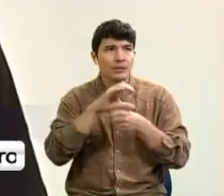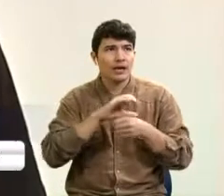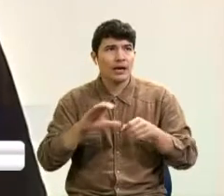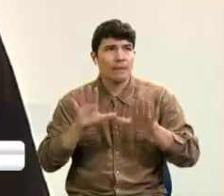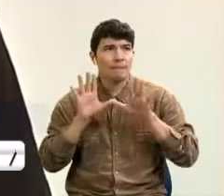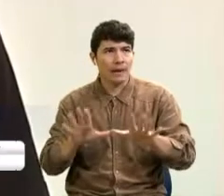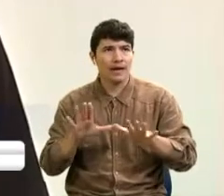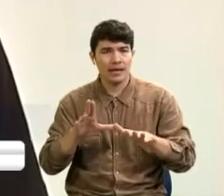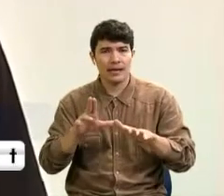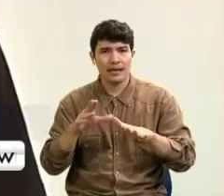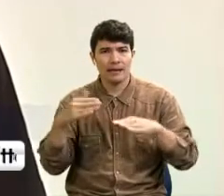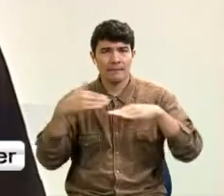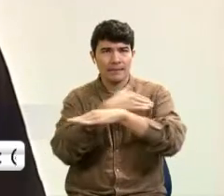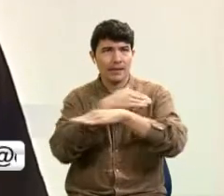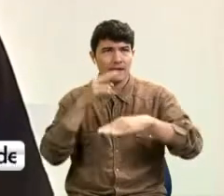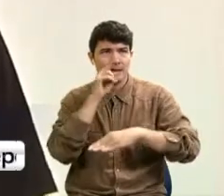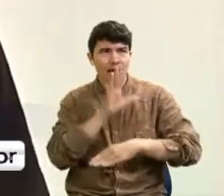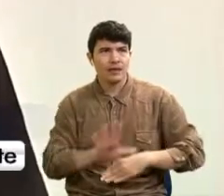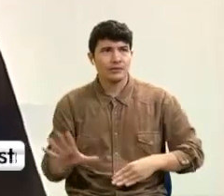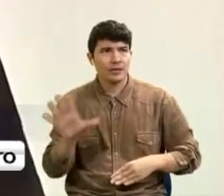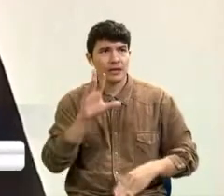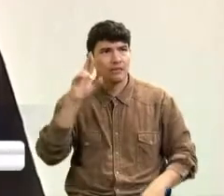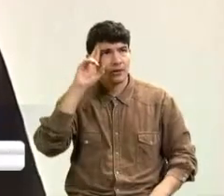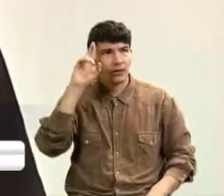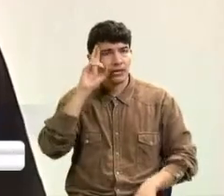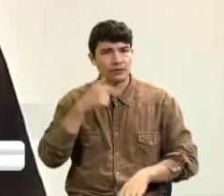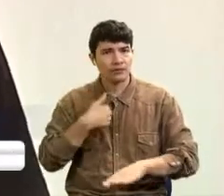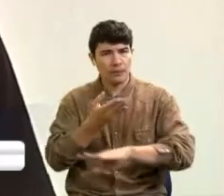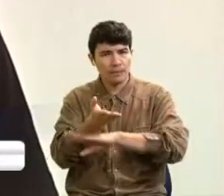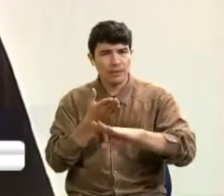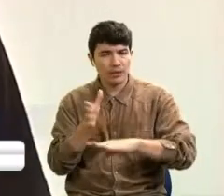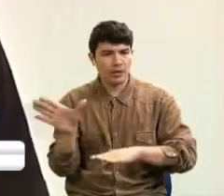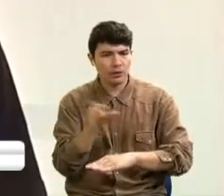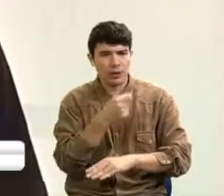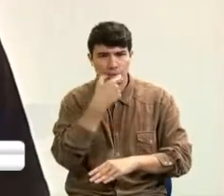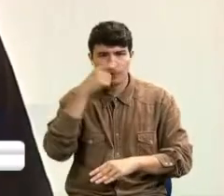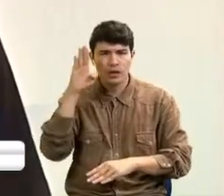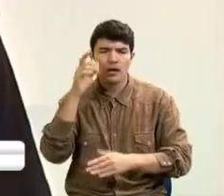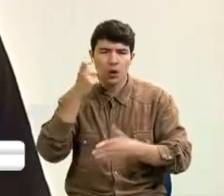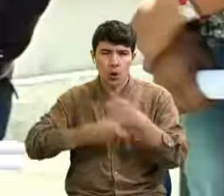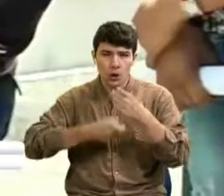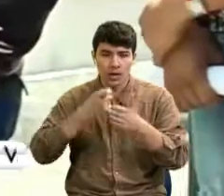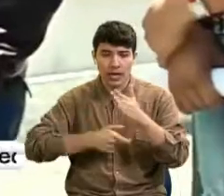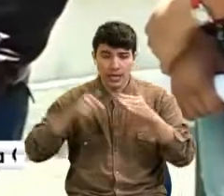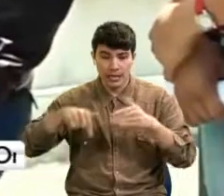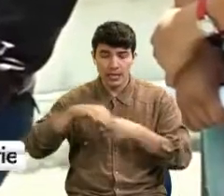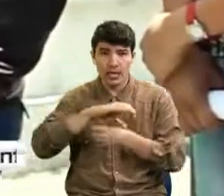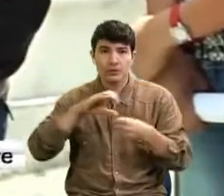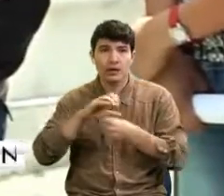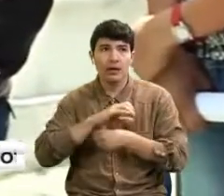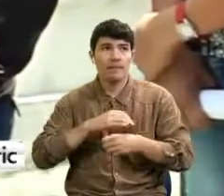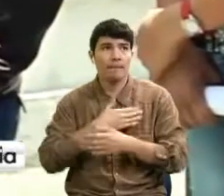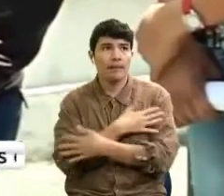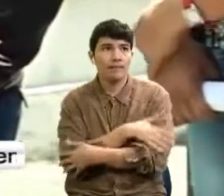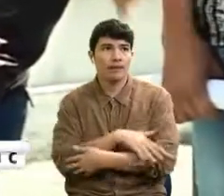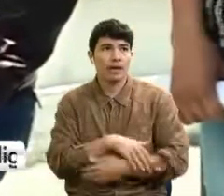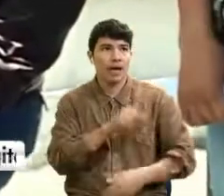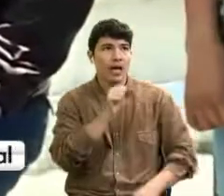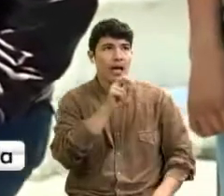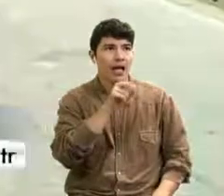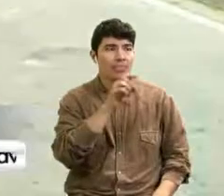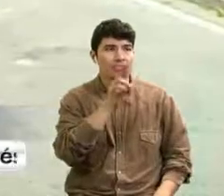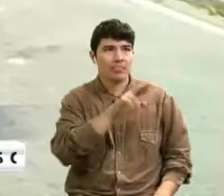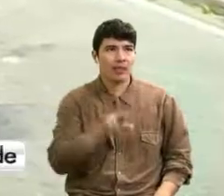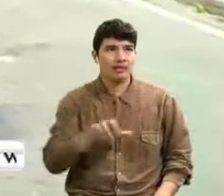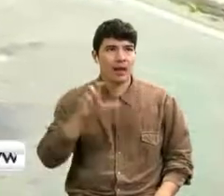una vía nacional, por lo tanto pido a las autoridades competentes que corrijan en la ciudad de Pamplona. Andrés Lara y Enrique